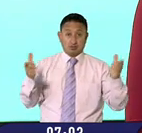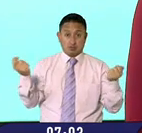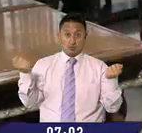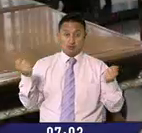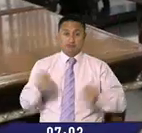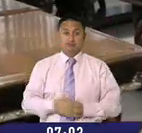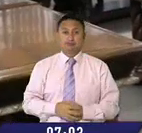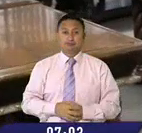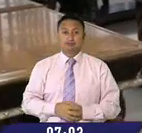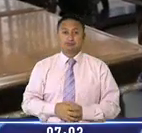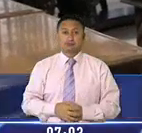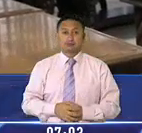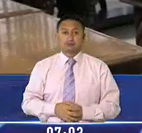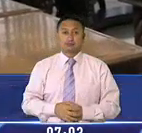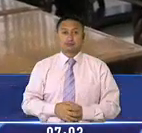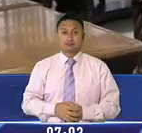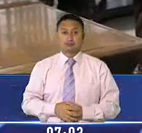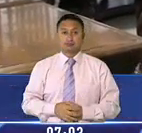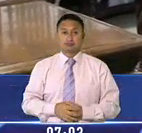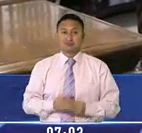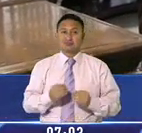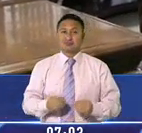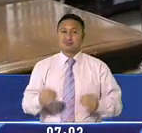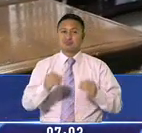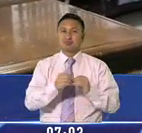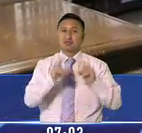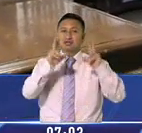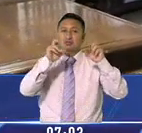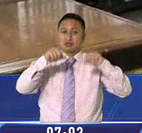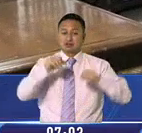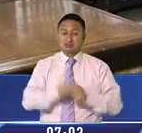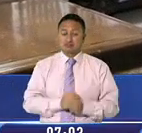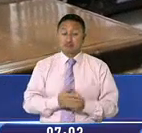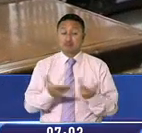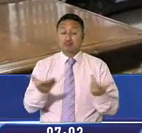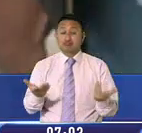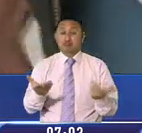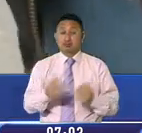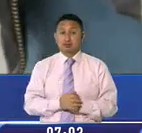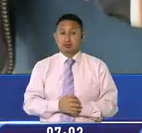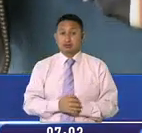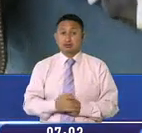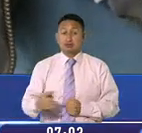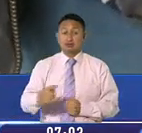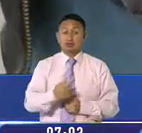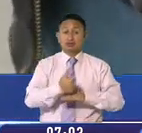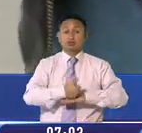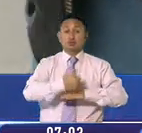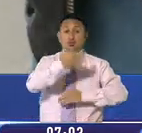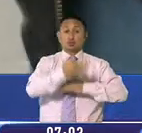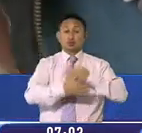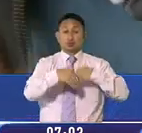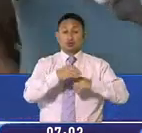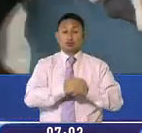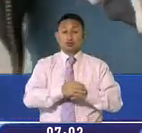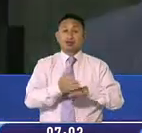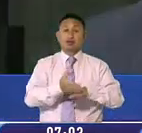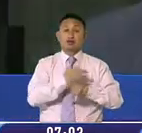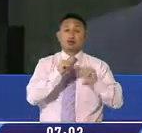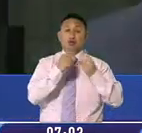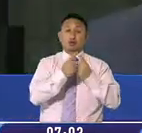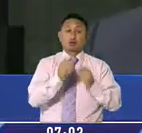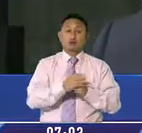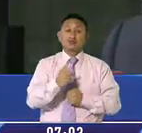Siguen saliendo a la luz casos sobre la supuesta metida de la mano en la justicia durante el correísmo. Y con la metida en la mano